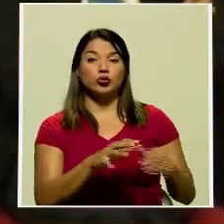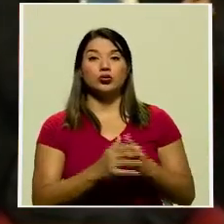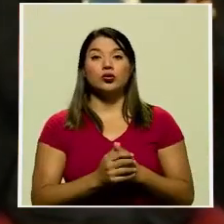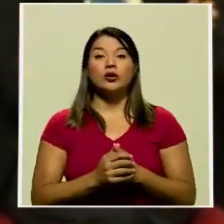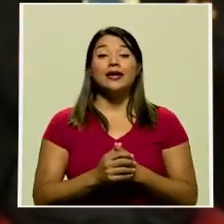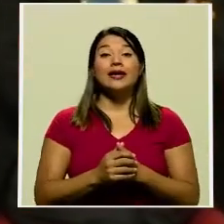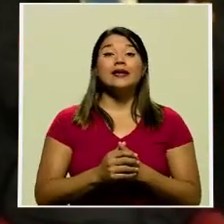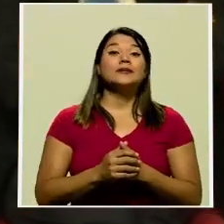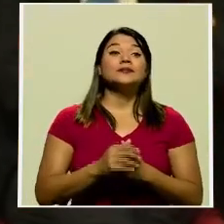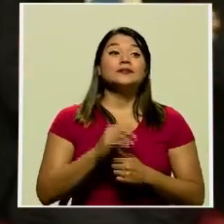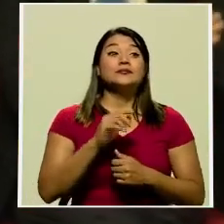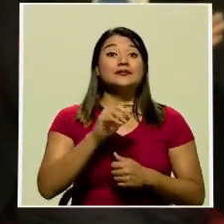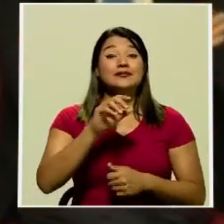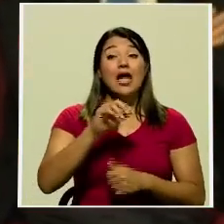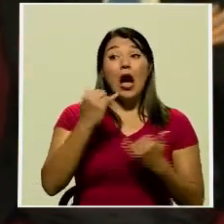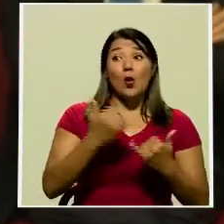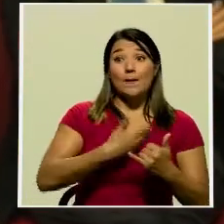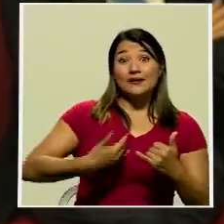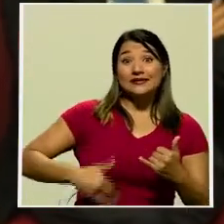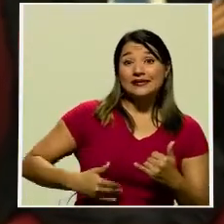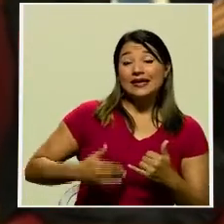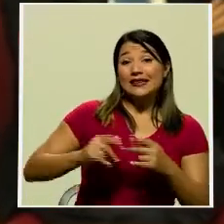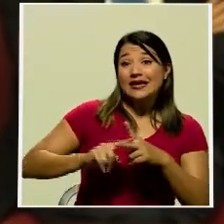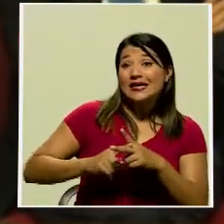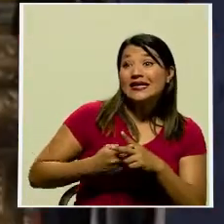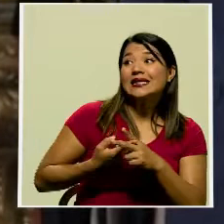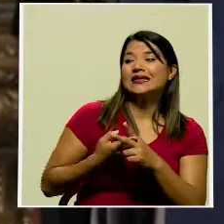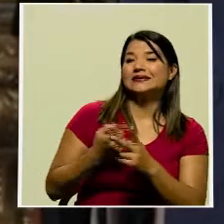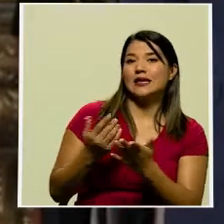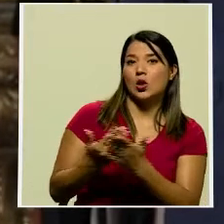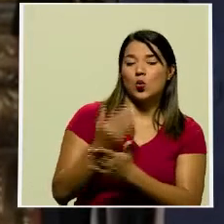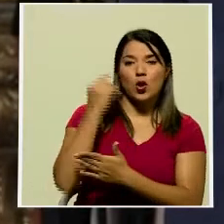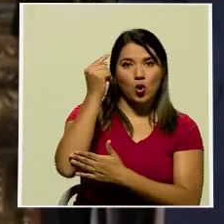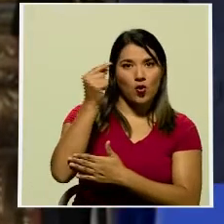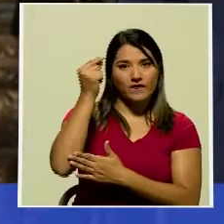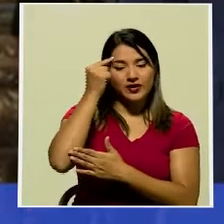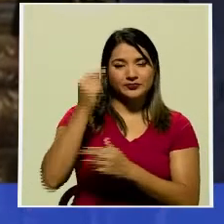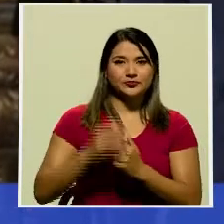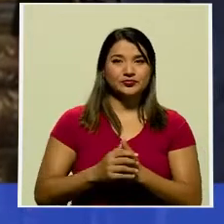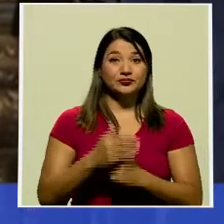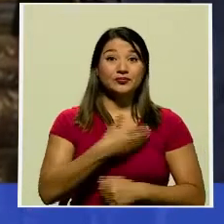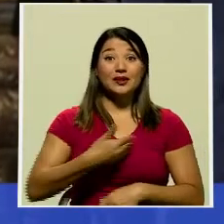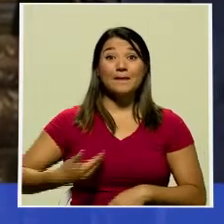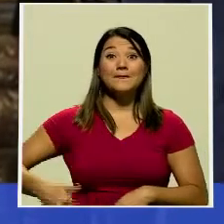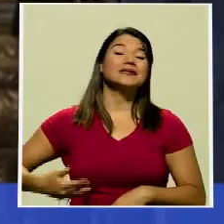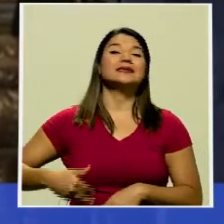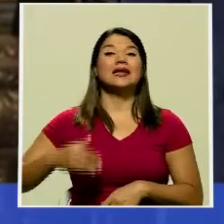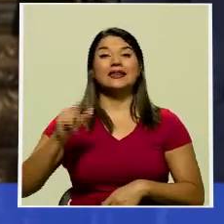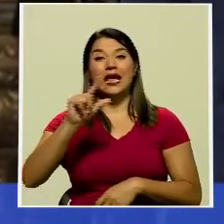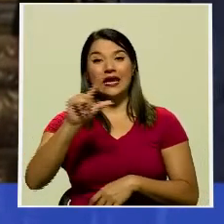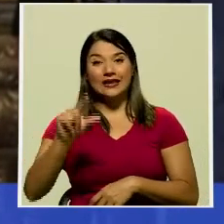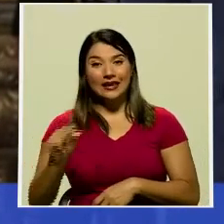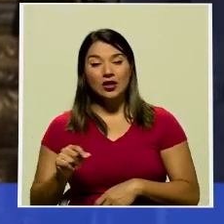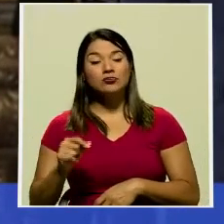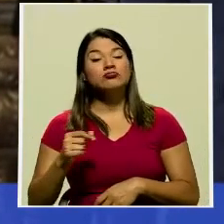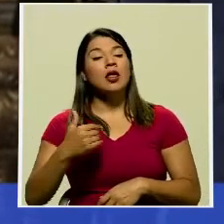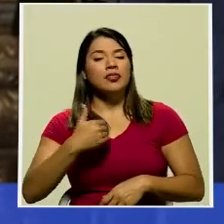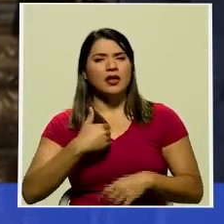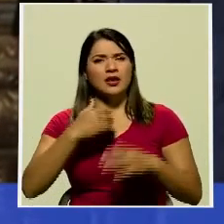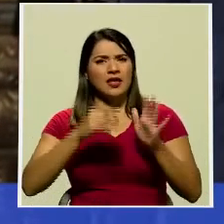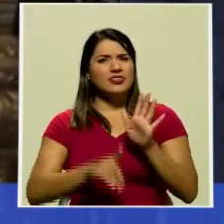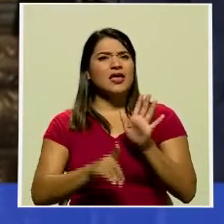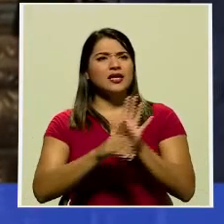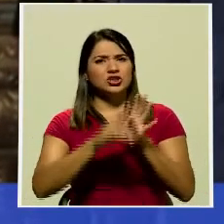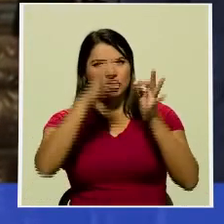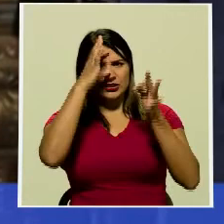que iniciará las consultas para formar un nuevo gobierno. El presidente de la República se reserva el derecho de decidir e